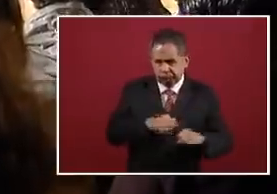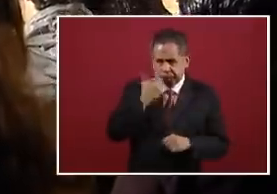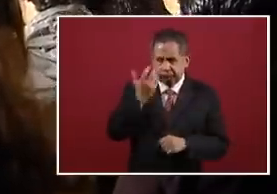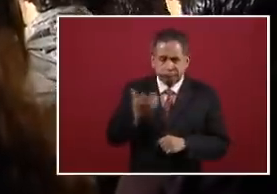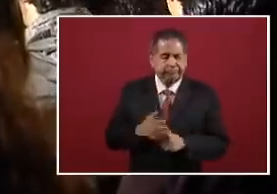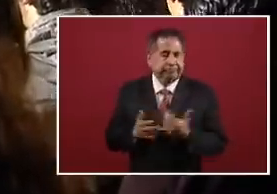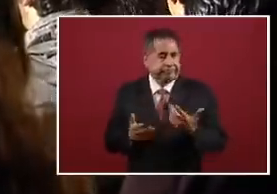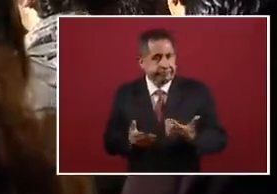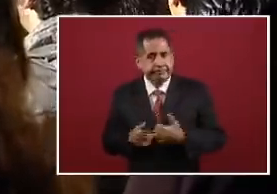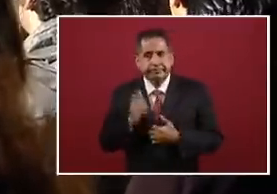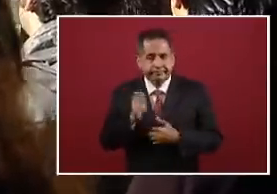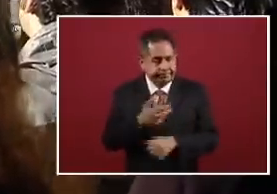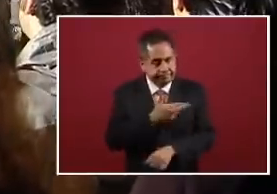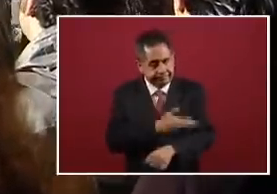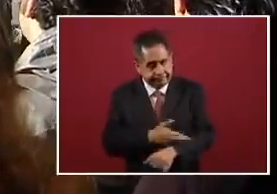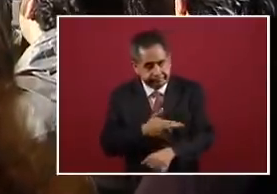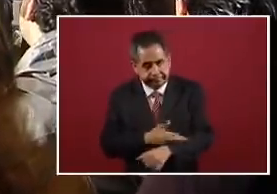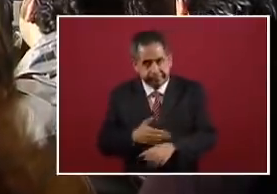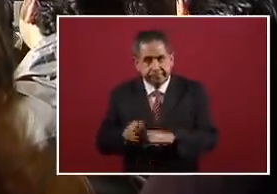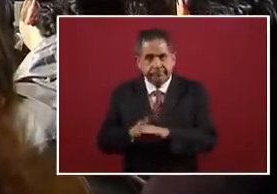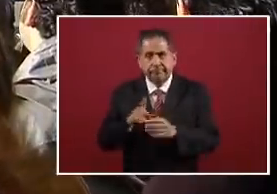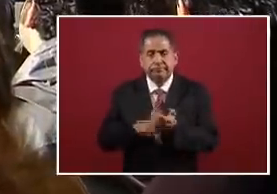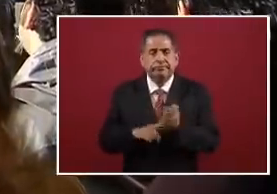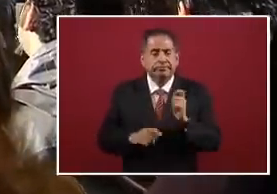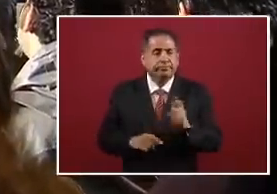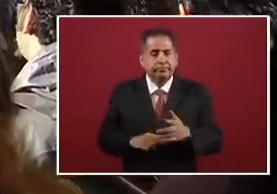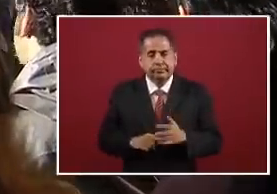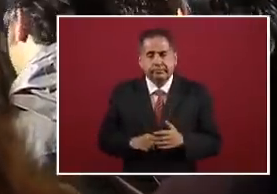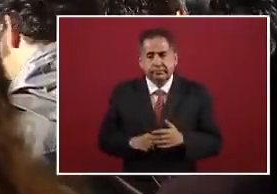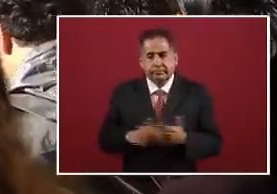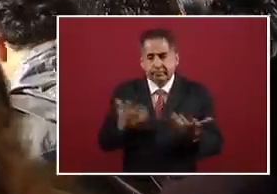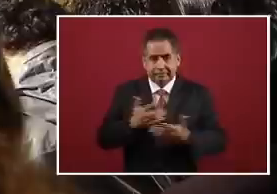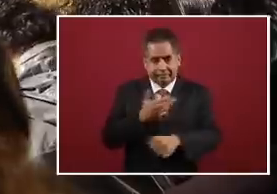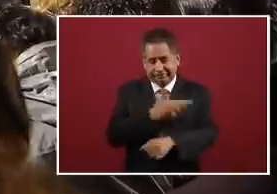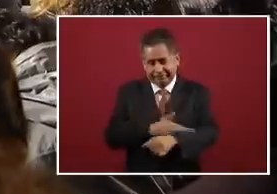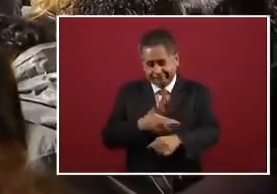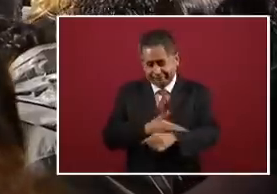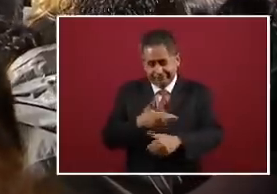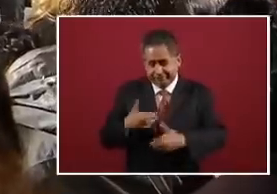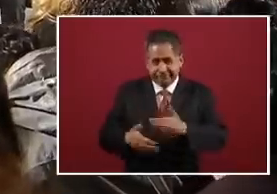requirió de elaborar